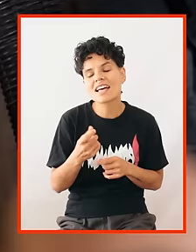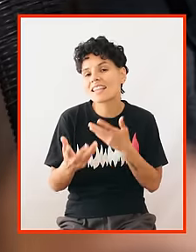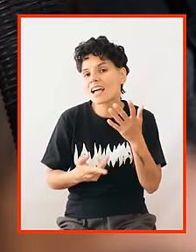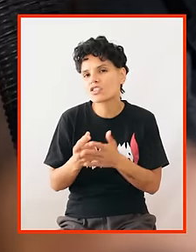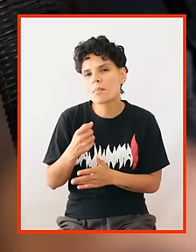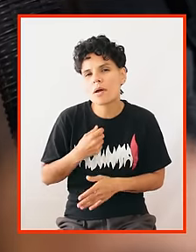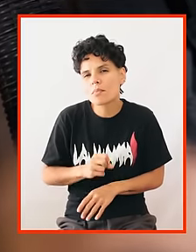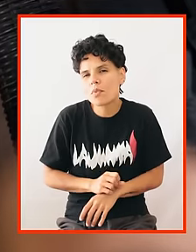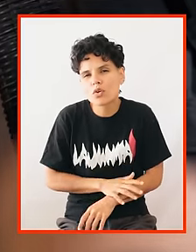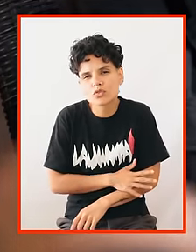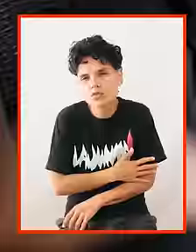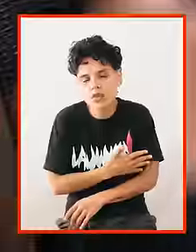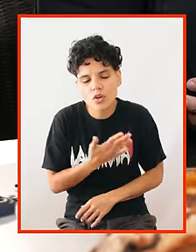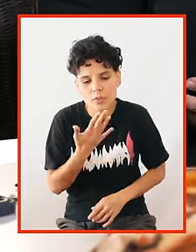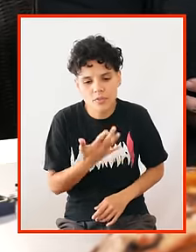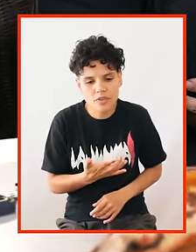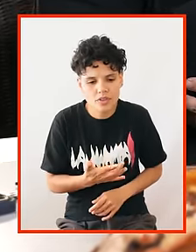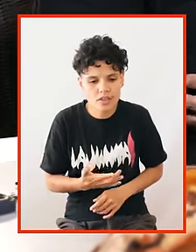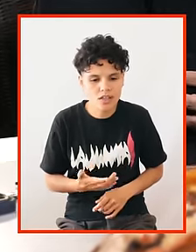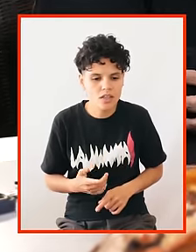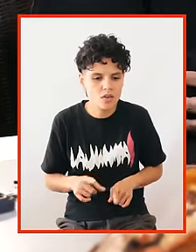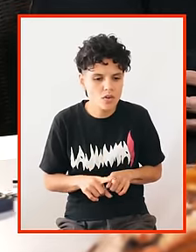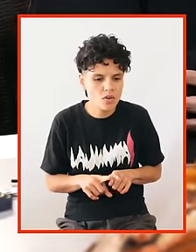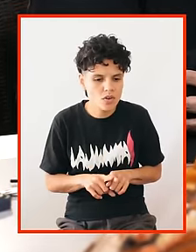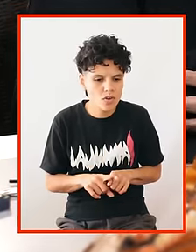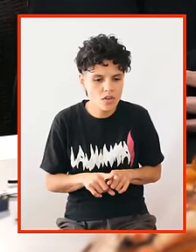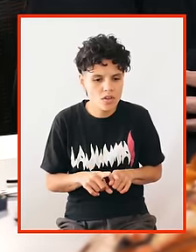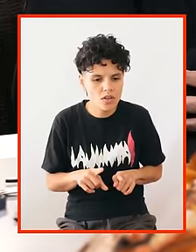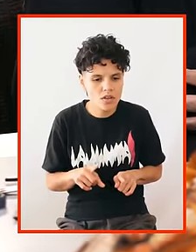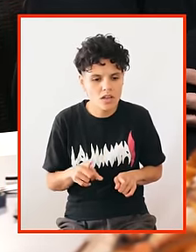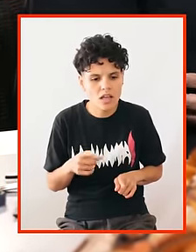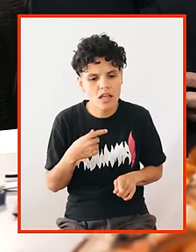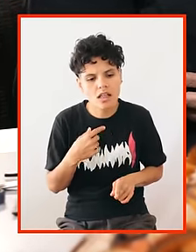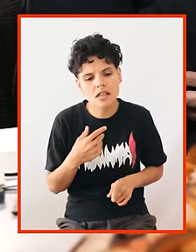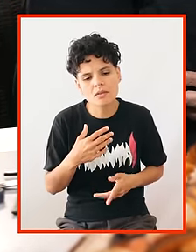porque mi hijo está grande ahora, pero